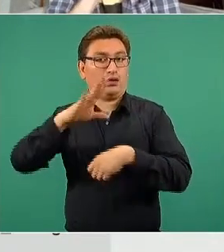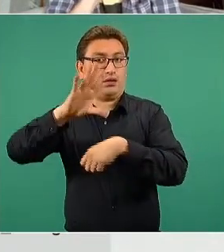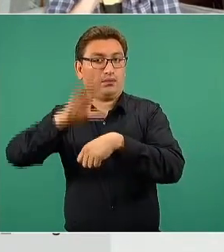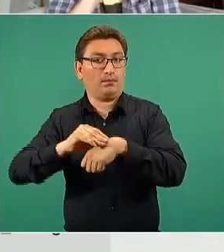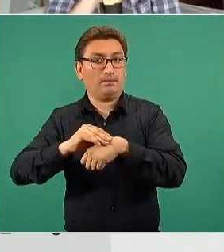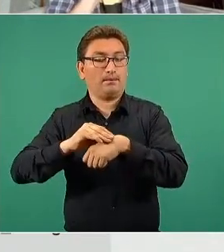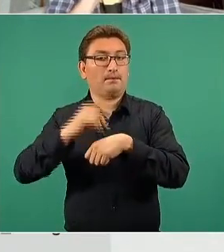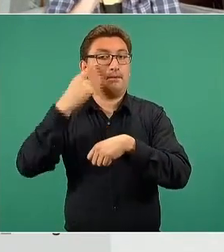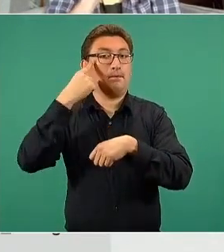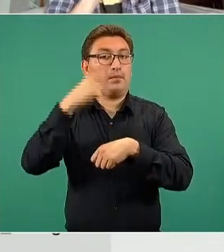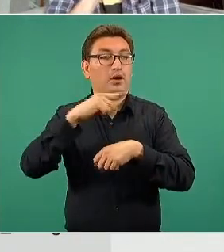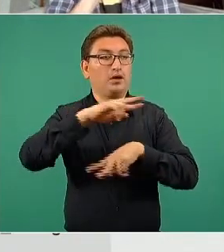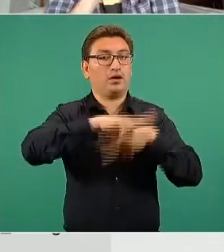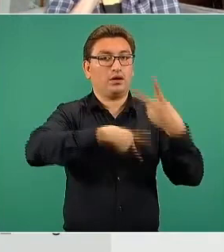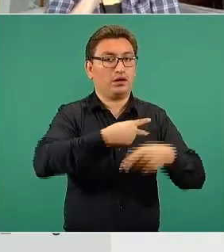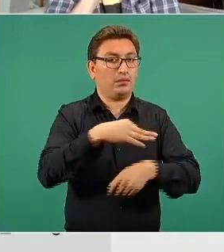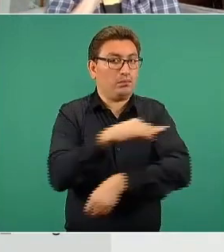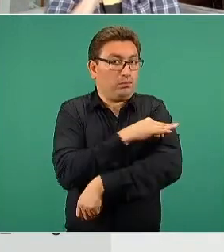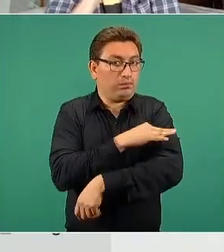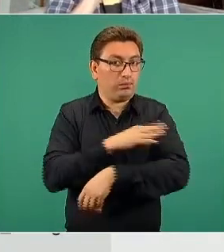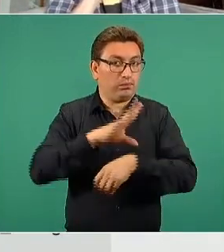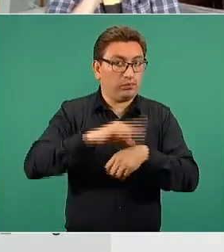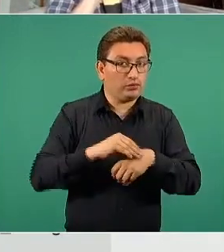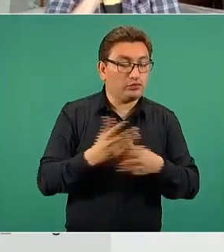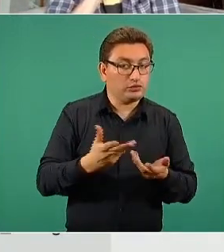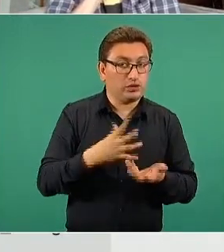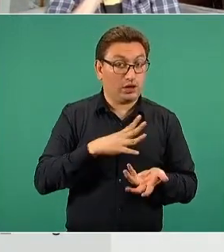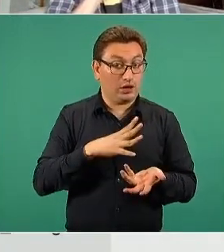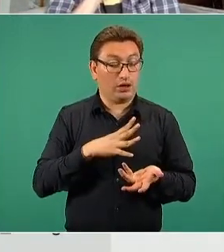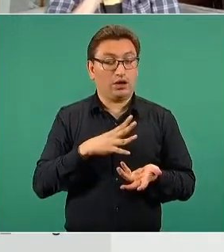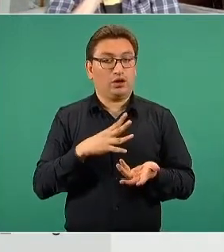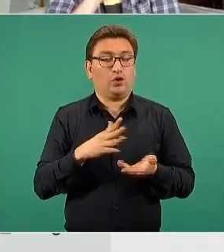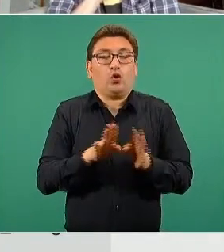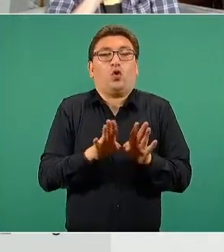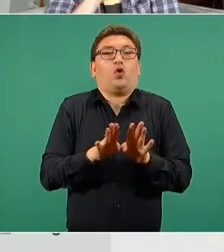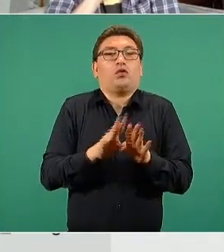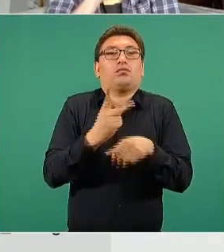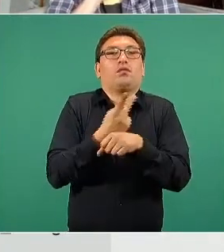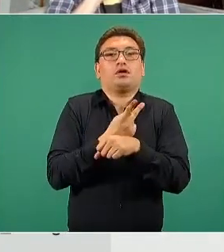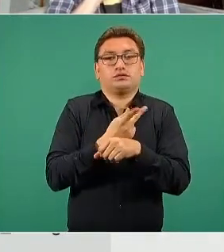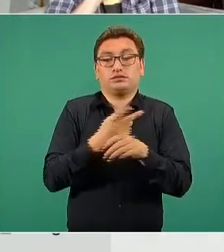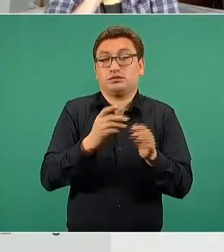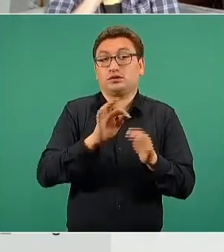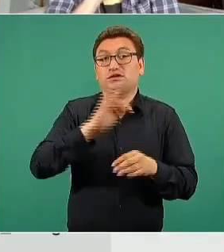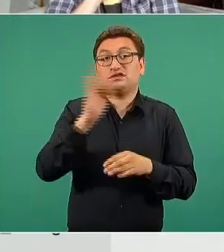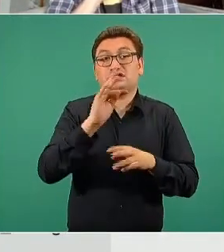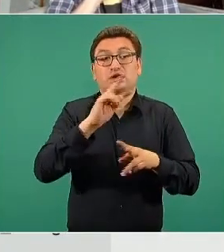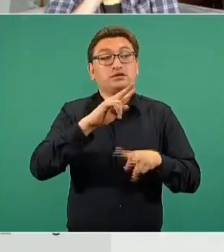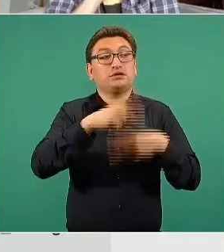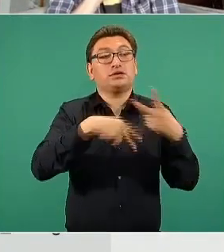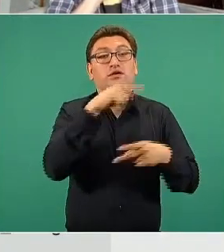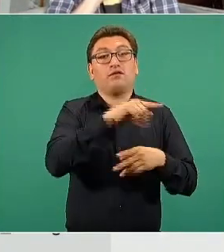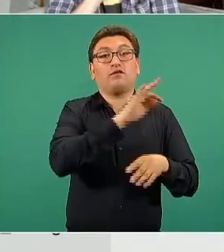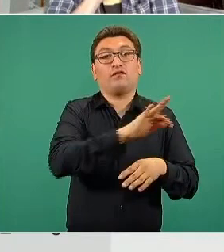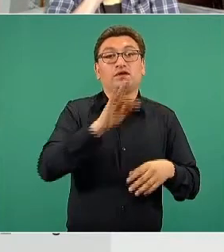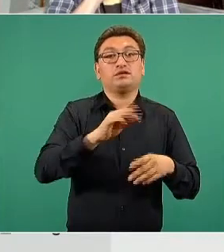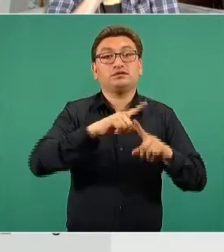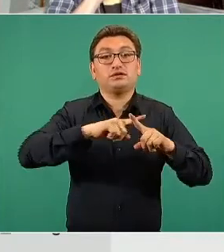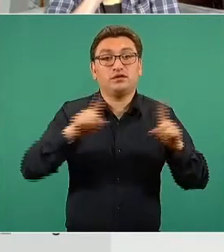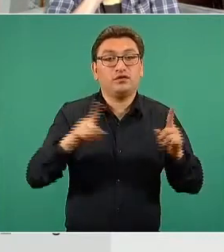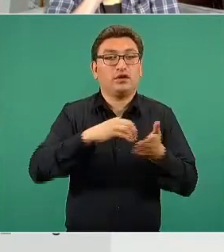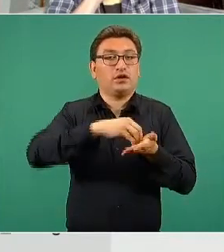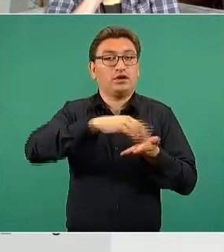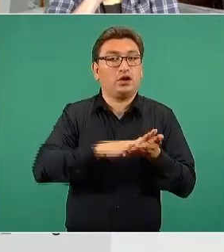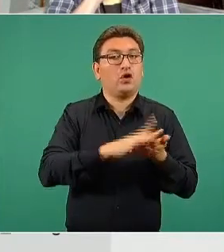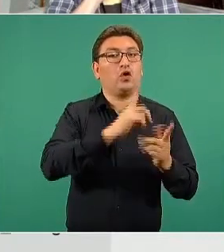la vacunación. Eso si es el caso, o qué pasará con ellos si necesitan acudir en fechas diferentes a estas